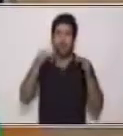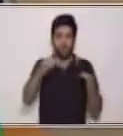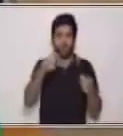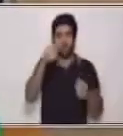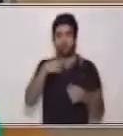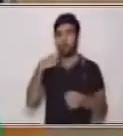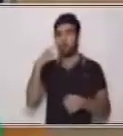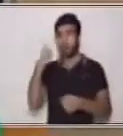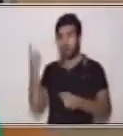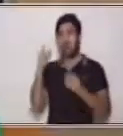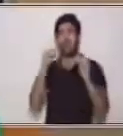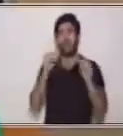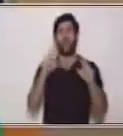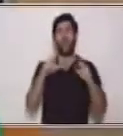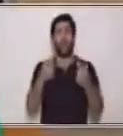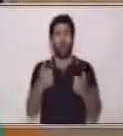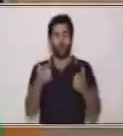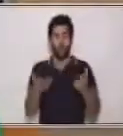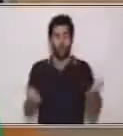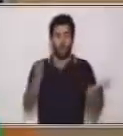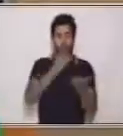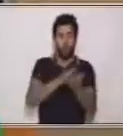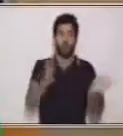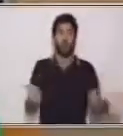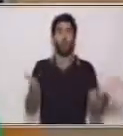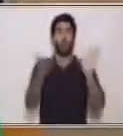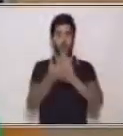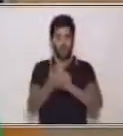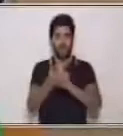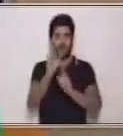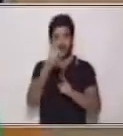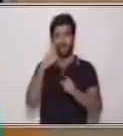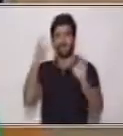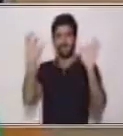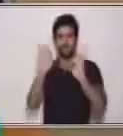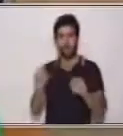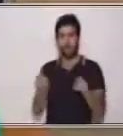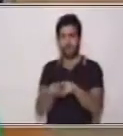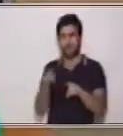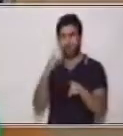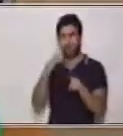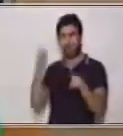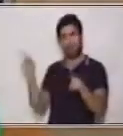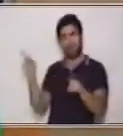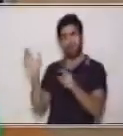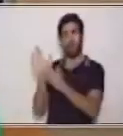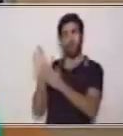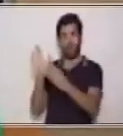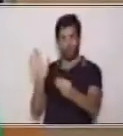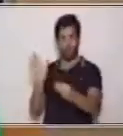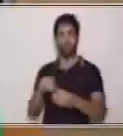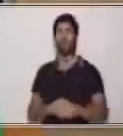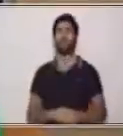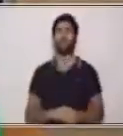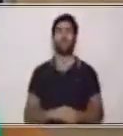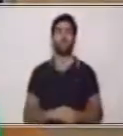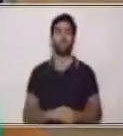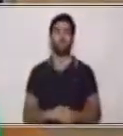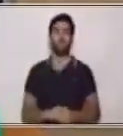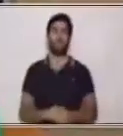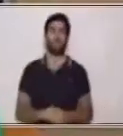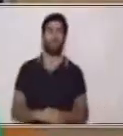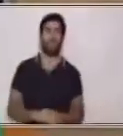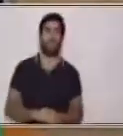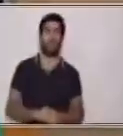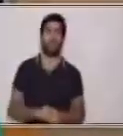en forma de cascada. Primero a la mitad y luego ese borde lo doblas para arriba. Le